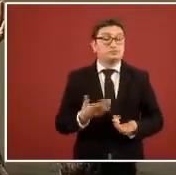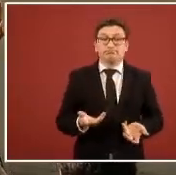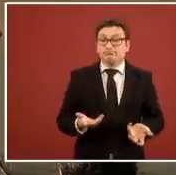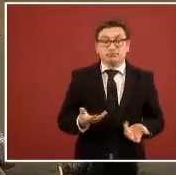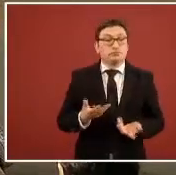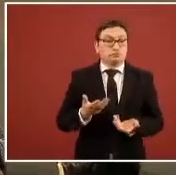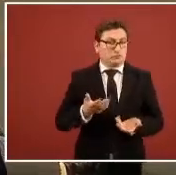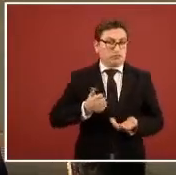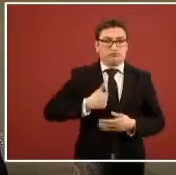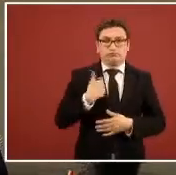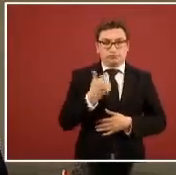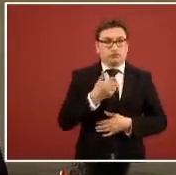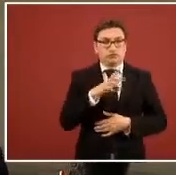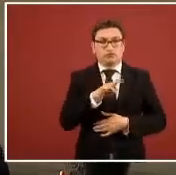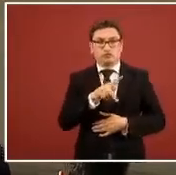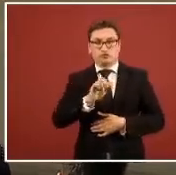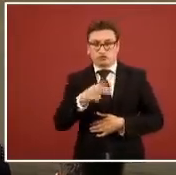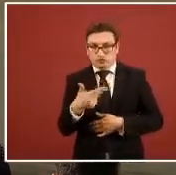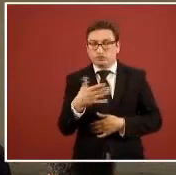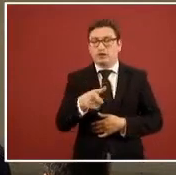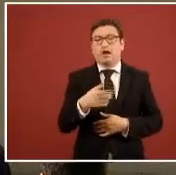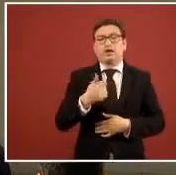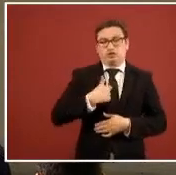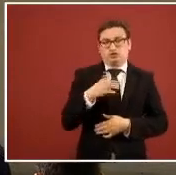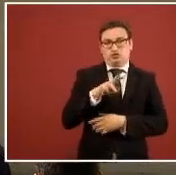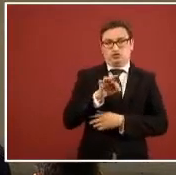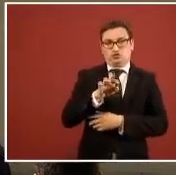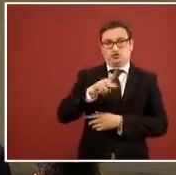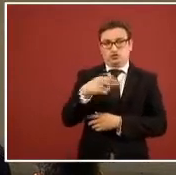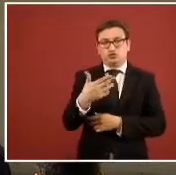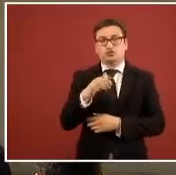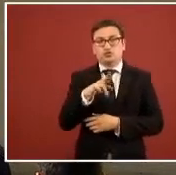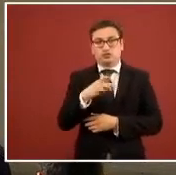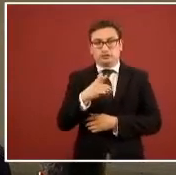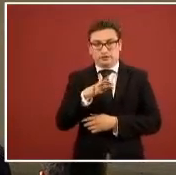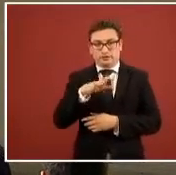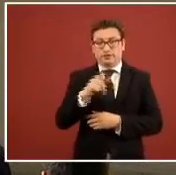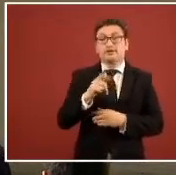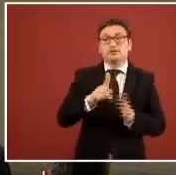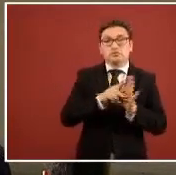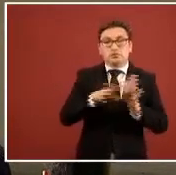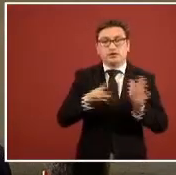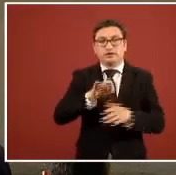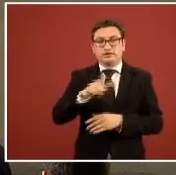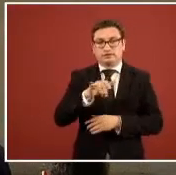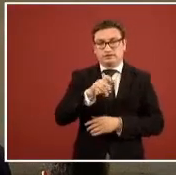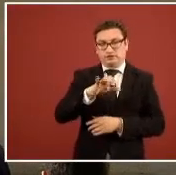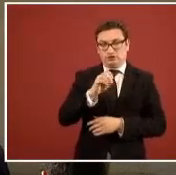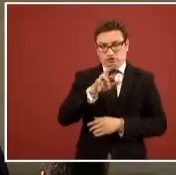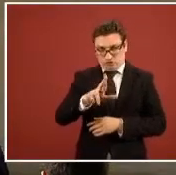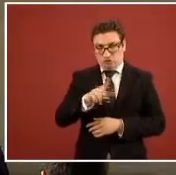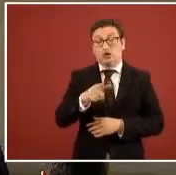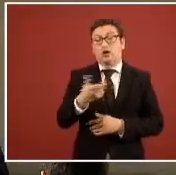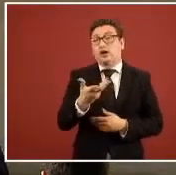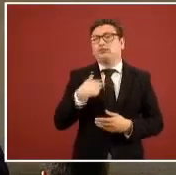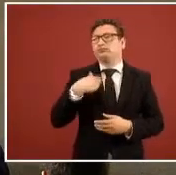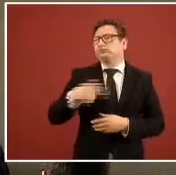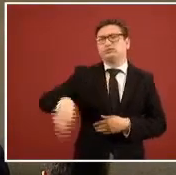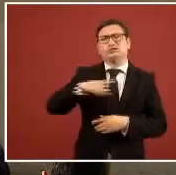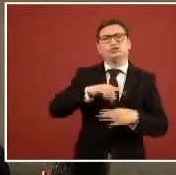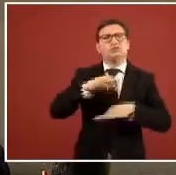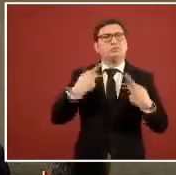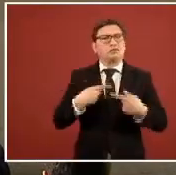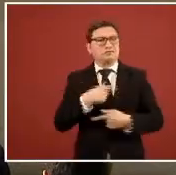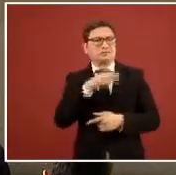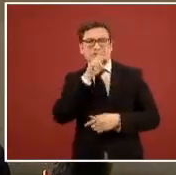entonces adelante. Gracias. Ruth, por favor. Ruth Rodríguez, columnista de Excelsior. Doctor, va a preguntarle, hay mucha inquietud en la gente de las personas